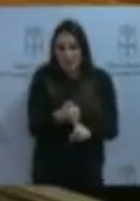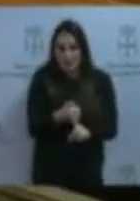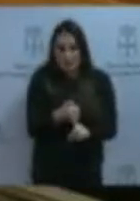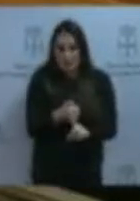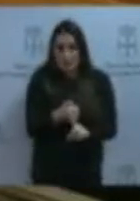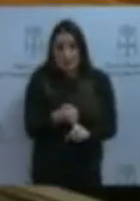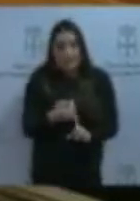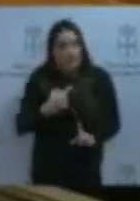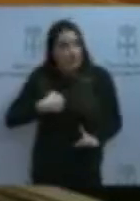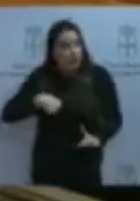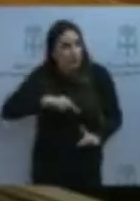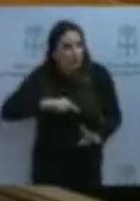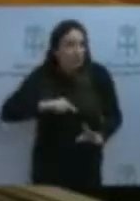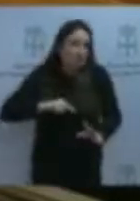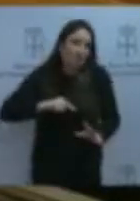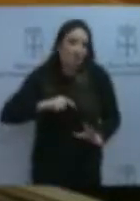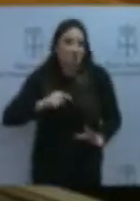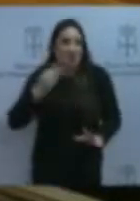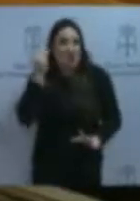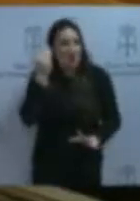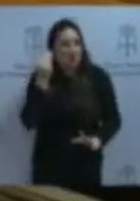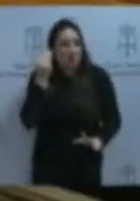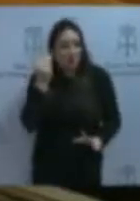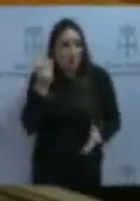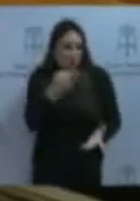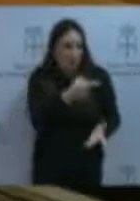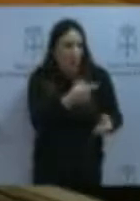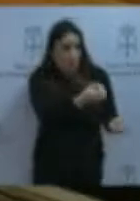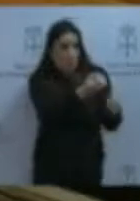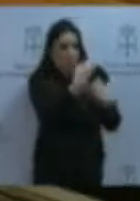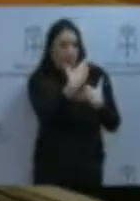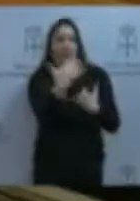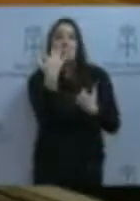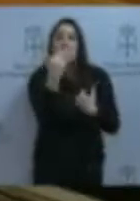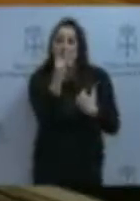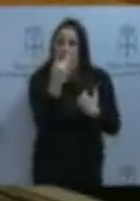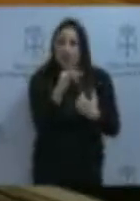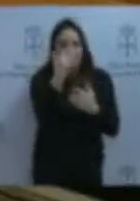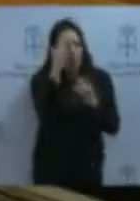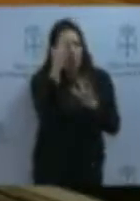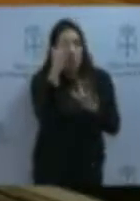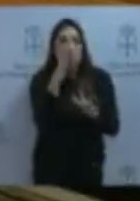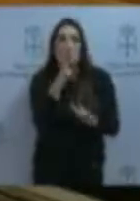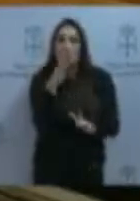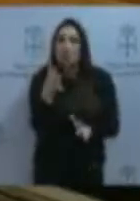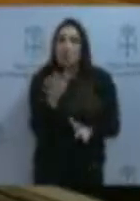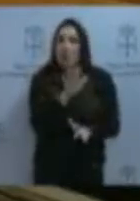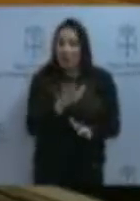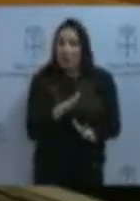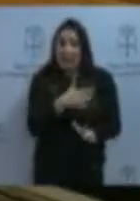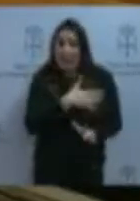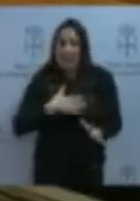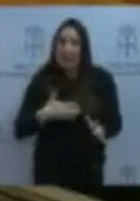A nos, parécenos una buena noticia lo que nos comenta, ¿no? que tiendan a automatizar